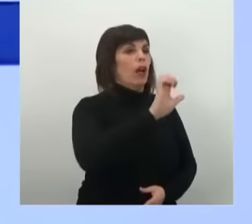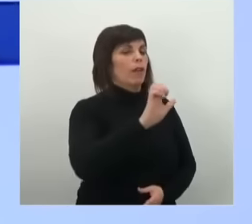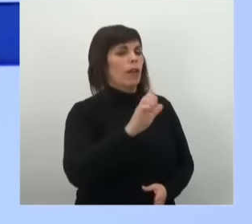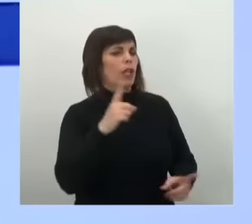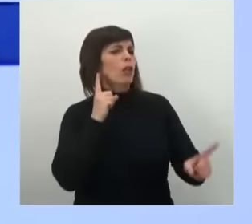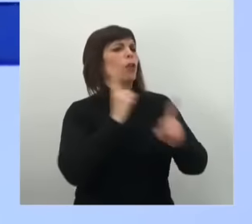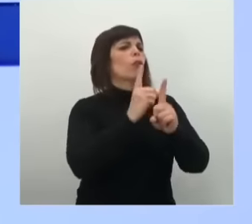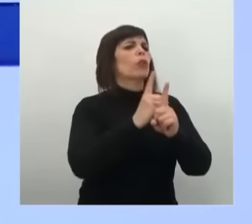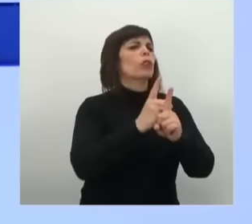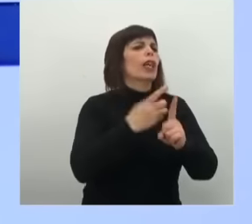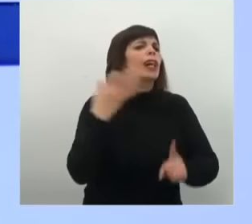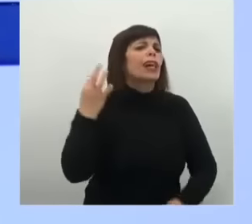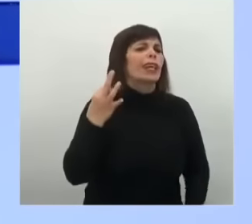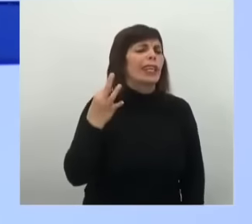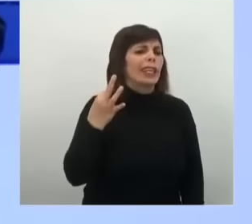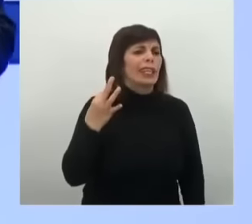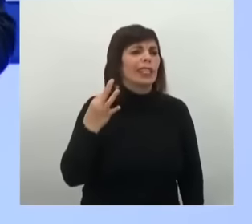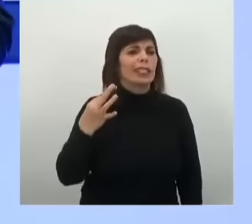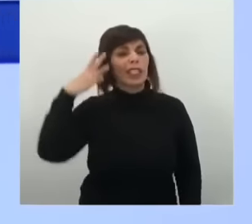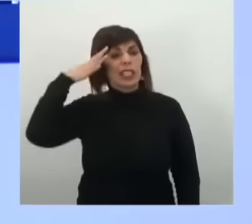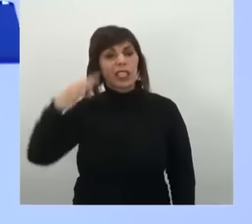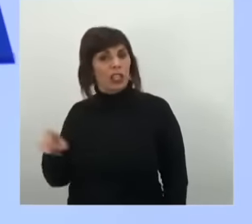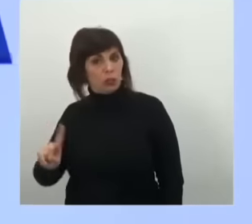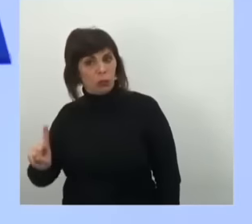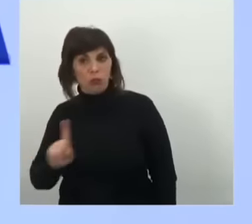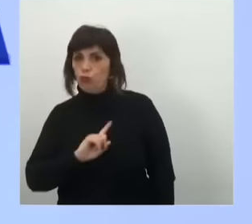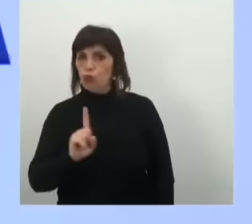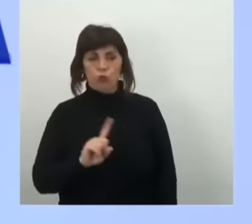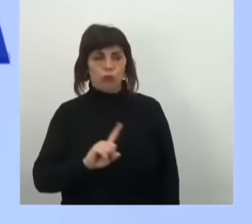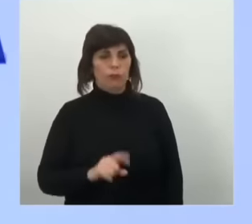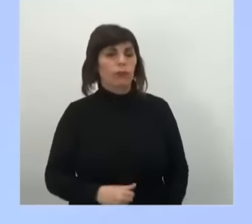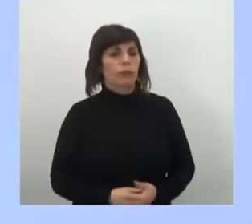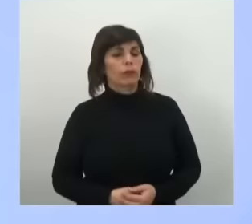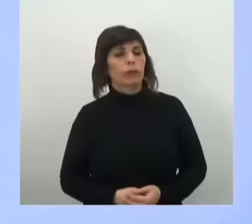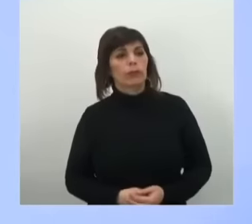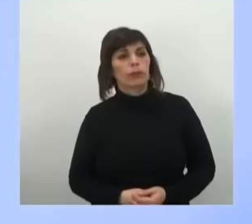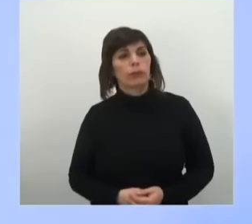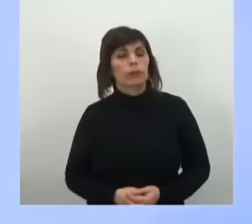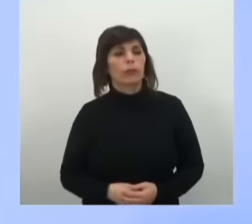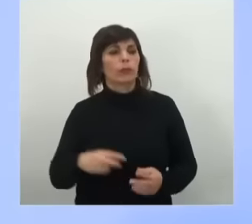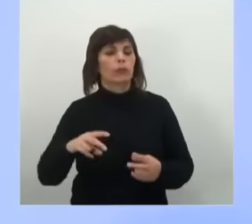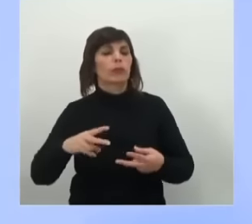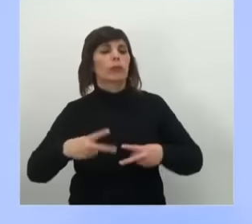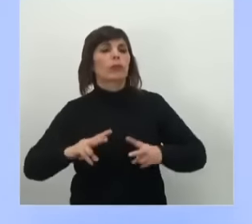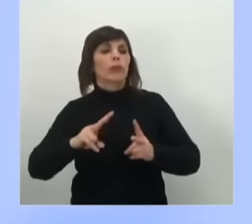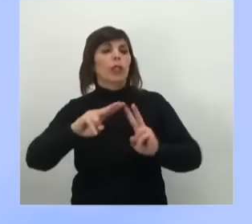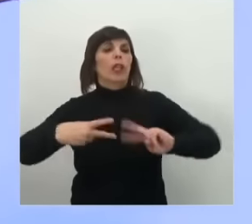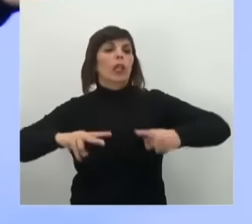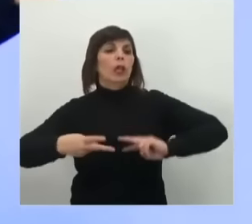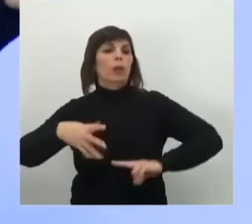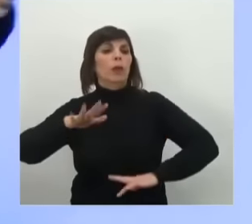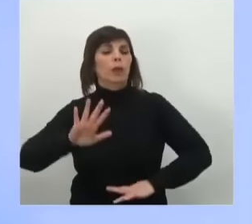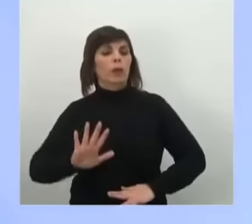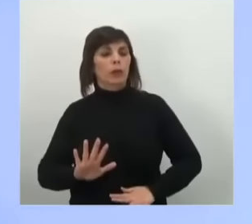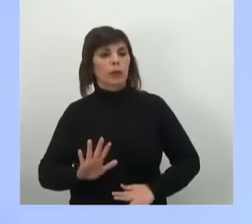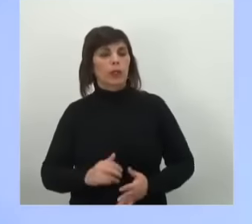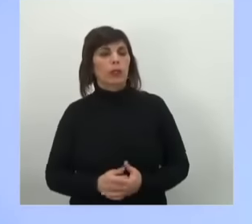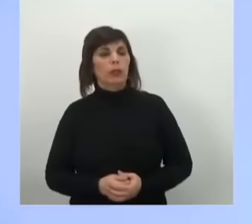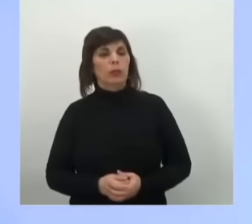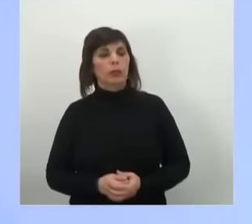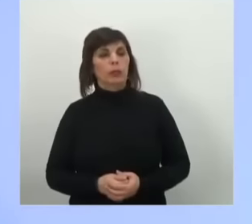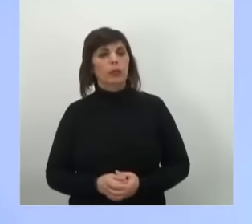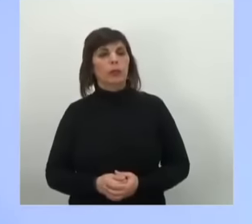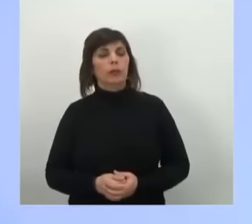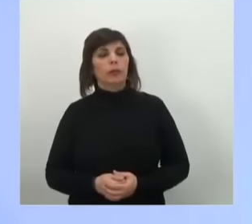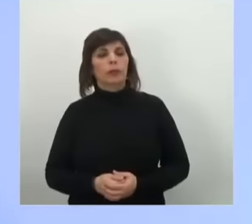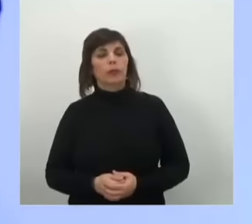fe no es la incredulidad un día Jesucristo Marcos capítulo 5 Lo envía le